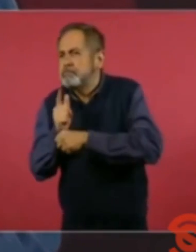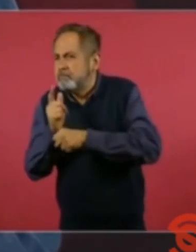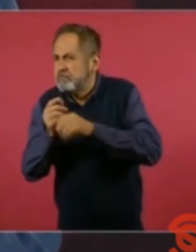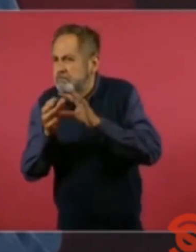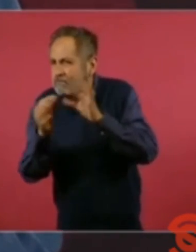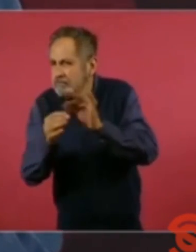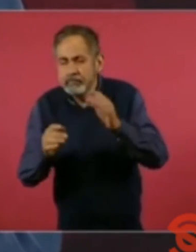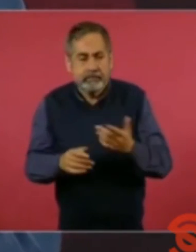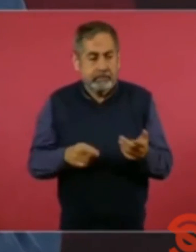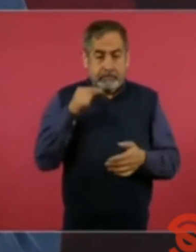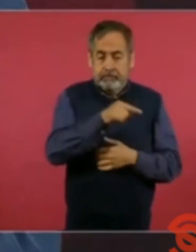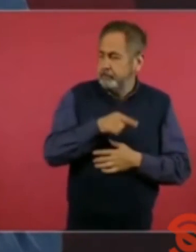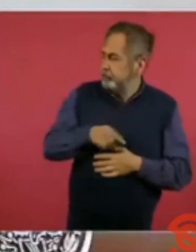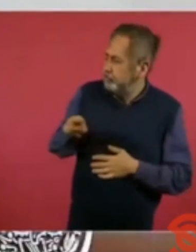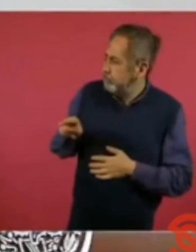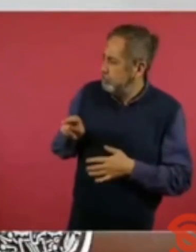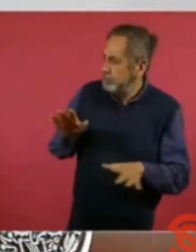algo malo